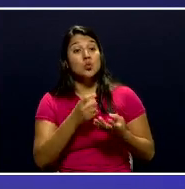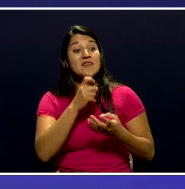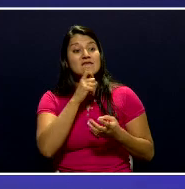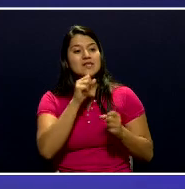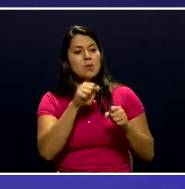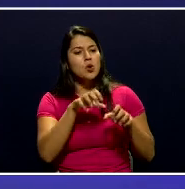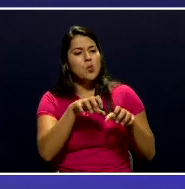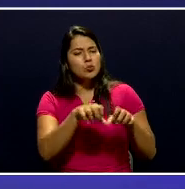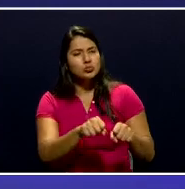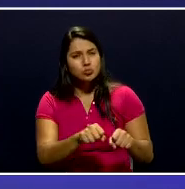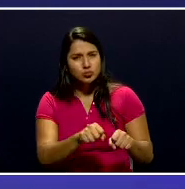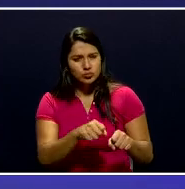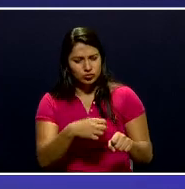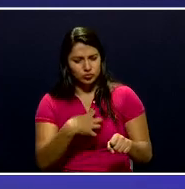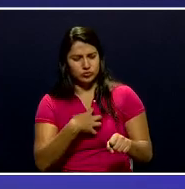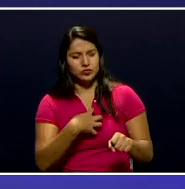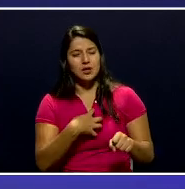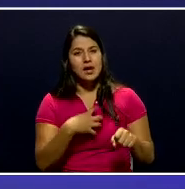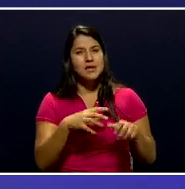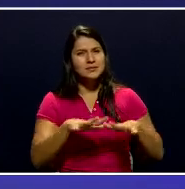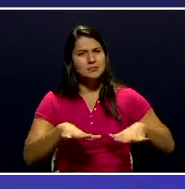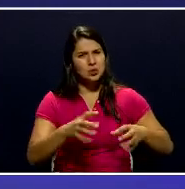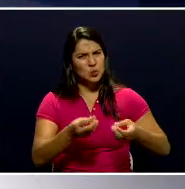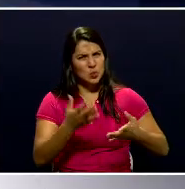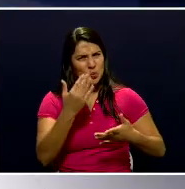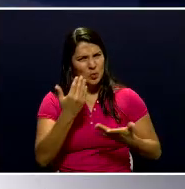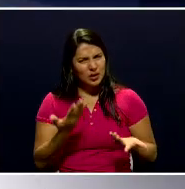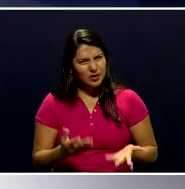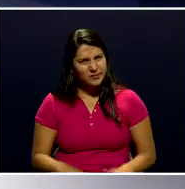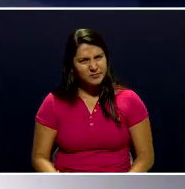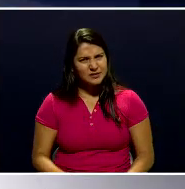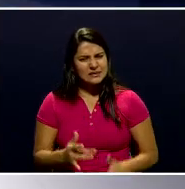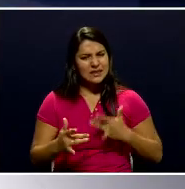apropiarnos del espacio público. ¿Por qué?